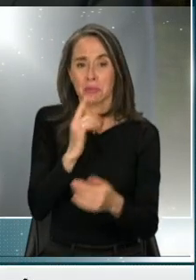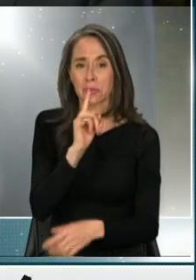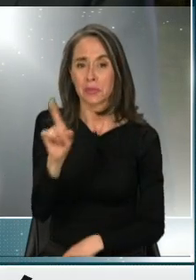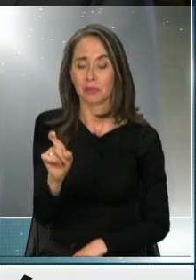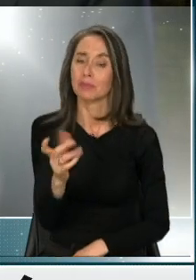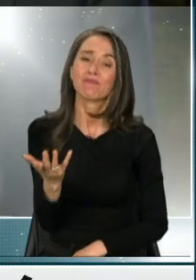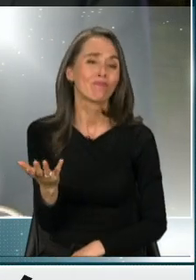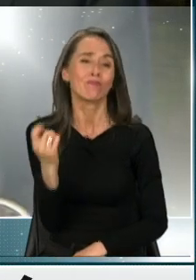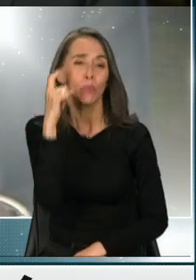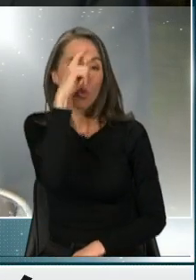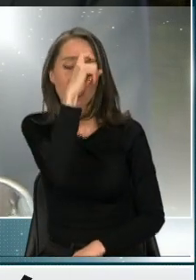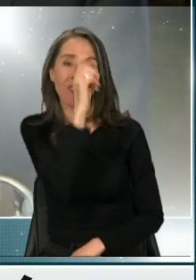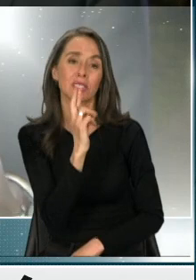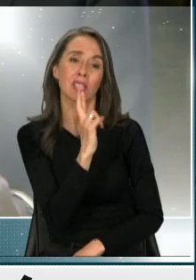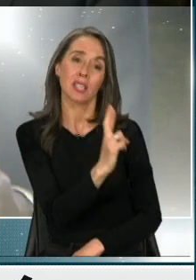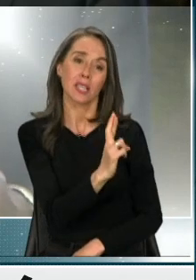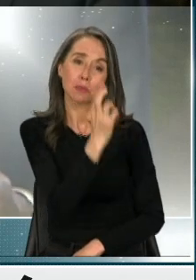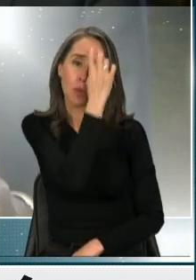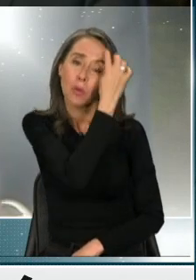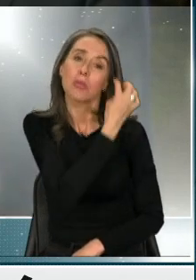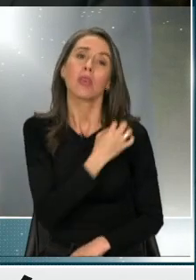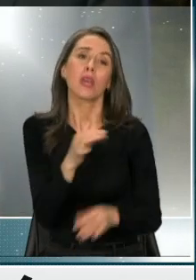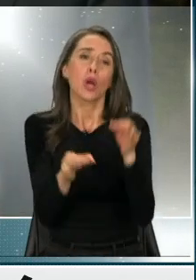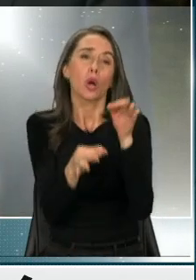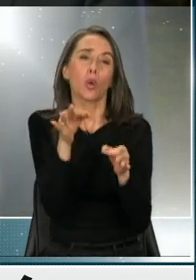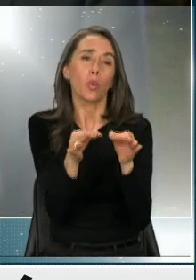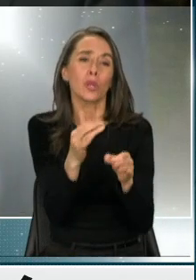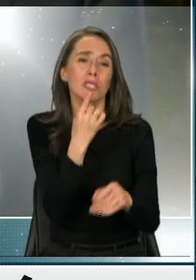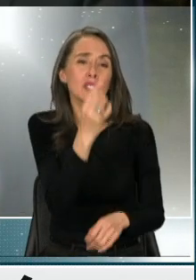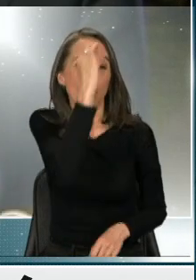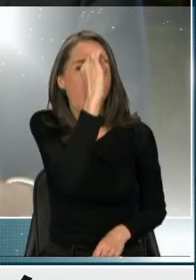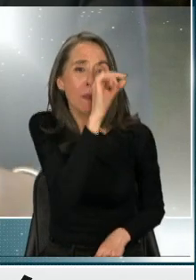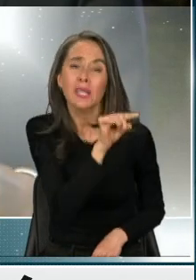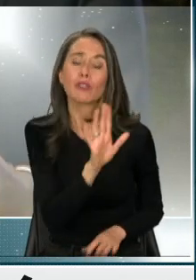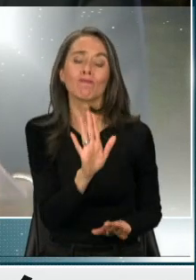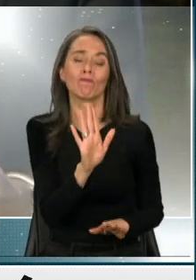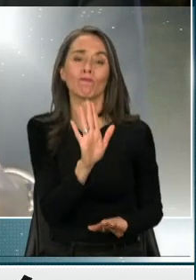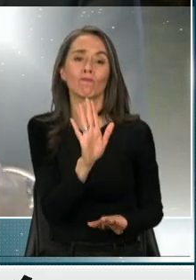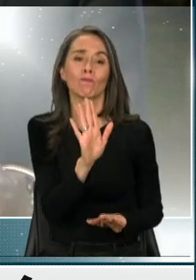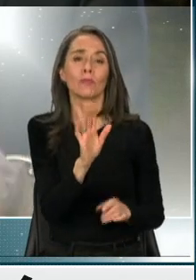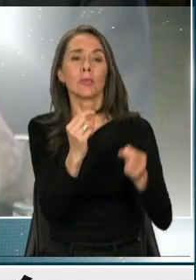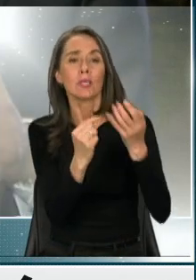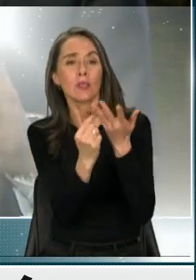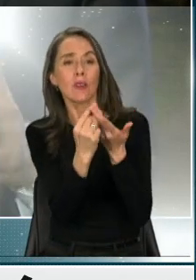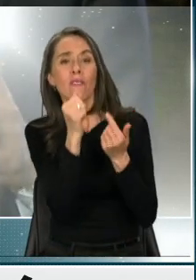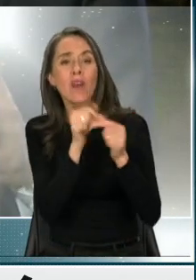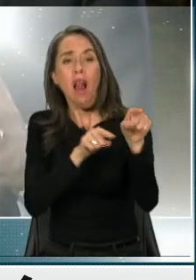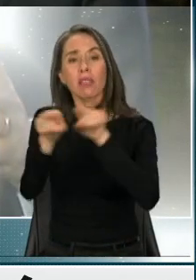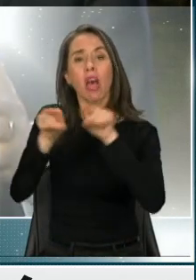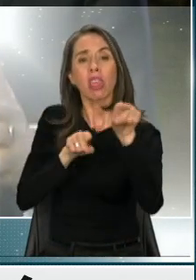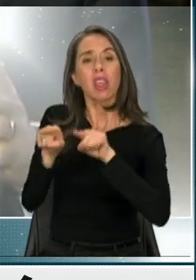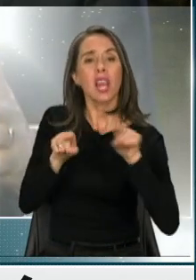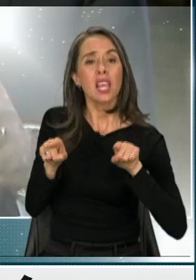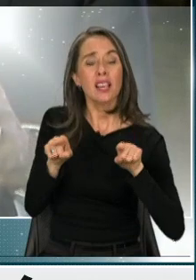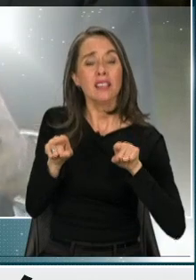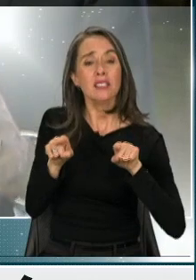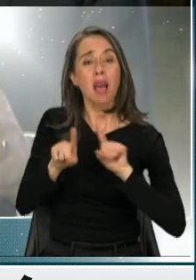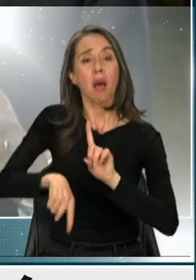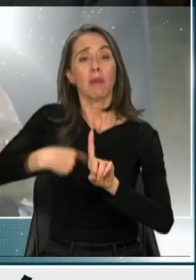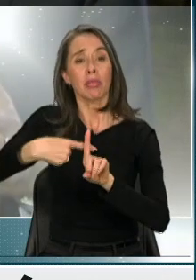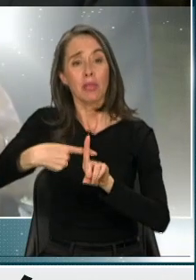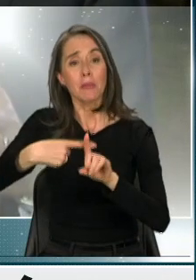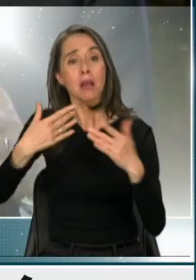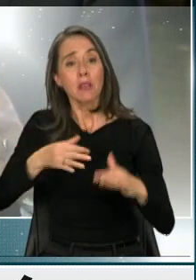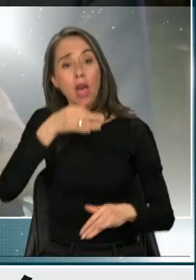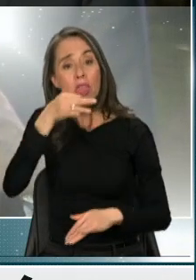es muy difícil de ver de hacer un juicio de ese tipo me parece soledad hay que hacer una serie de diligencias y además probablemente no ha